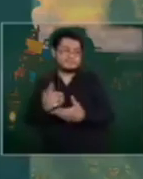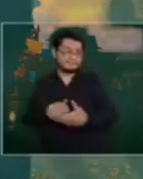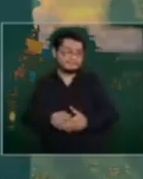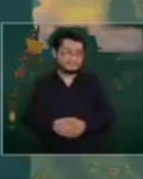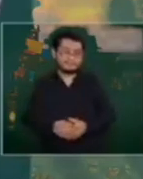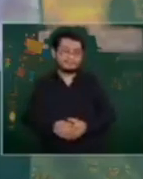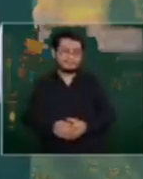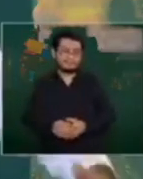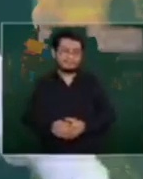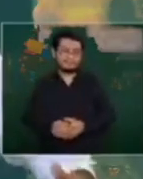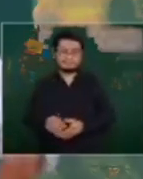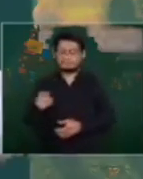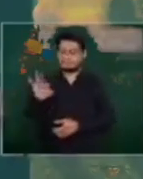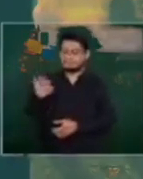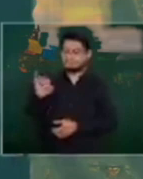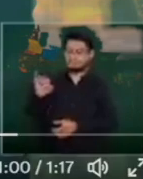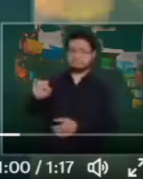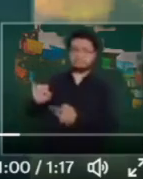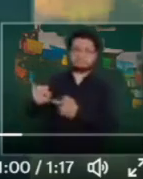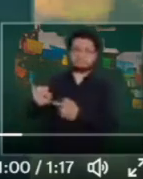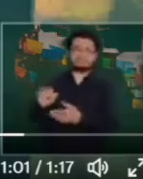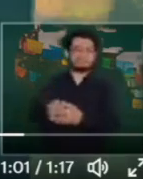o de oligarcas,